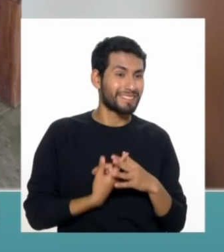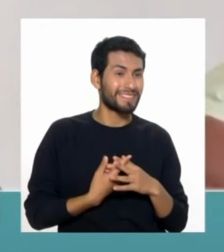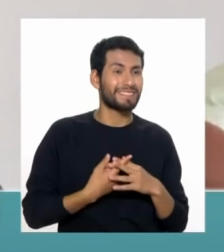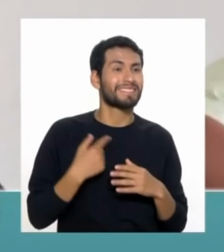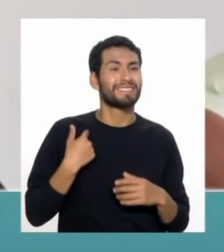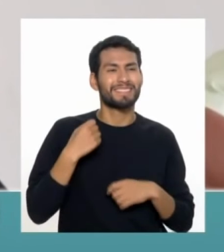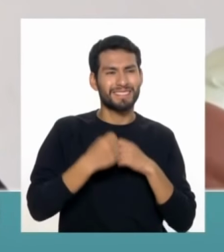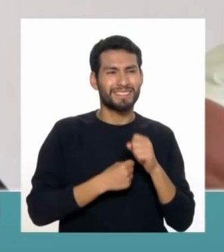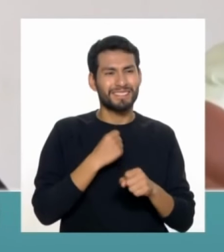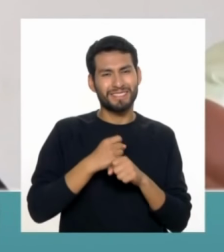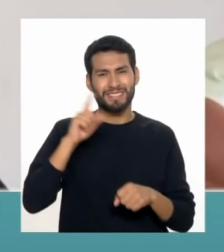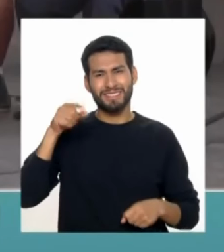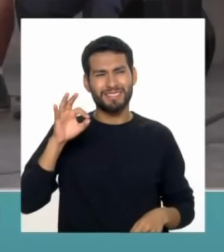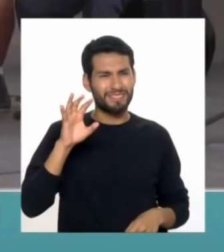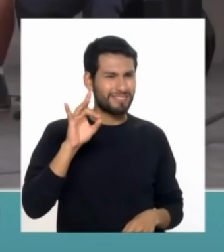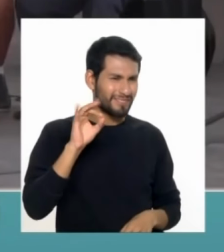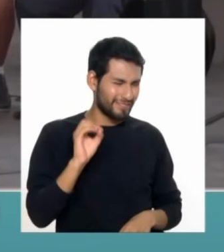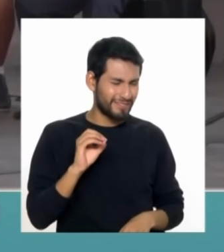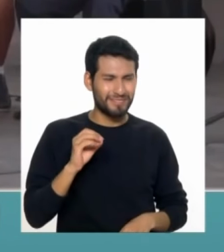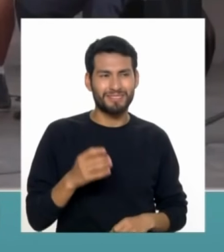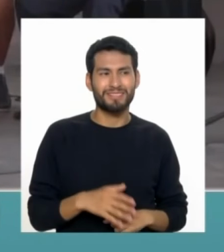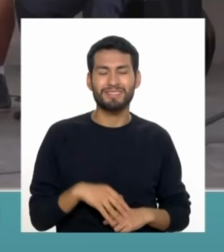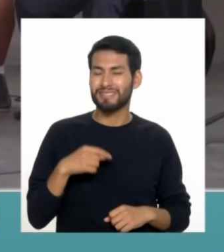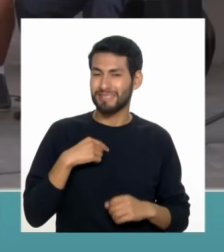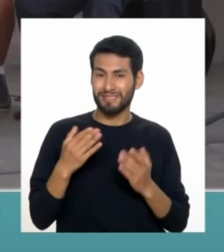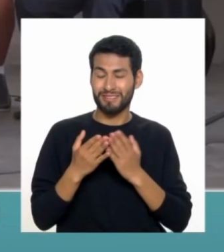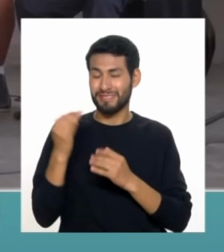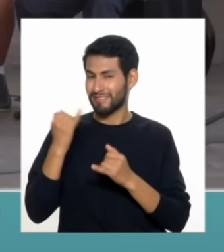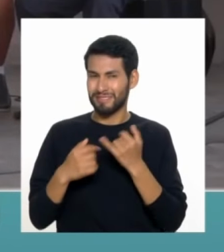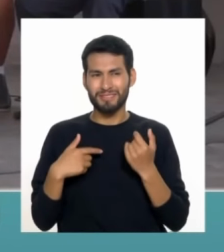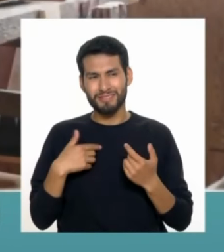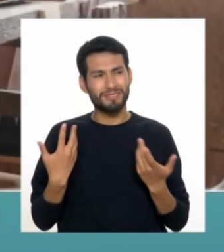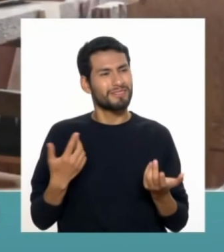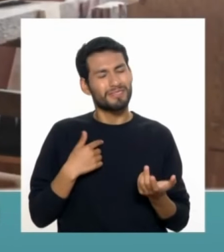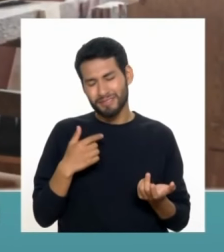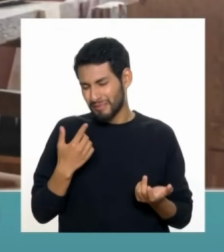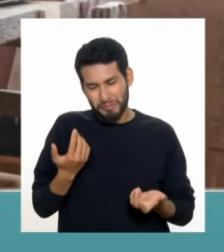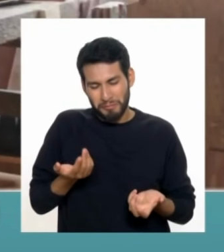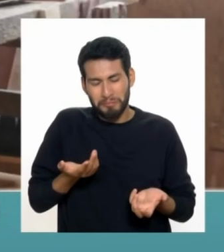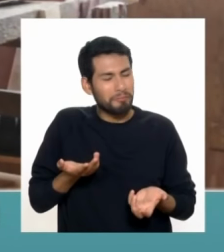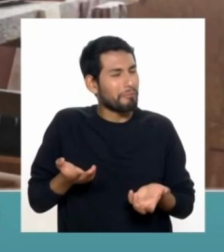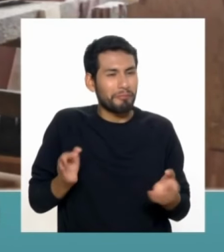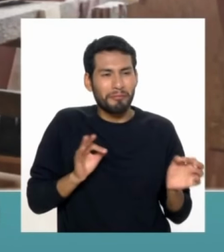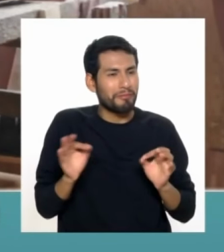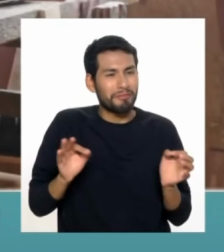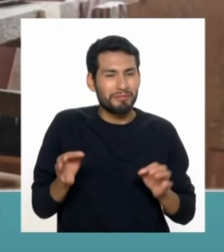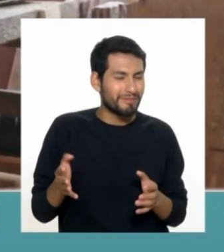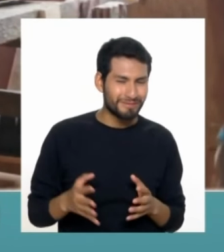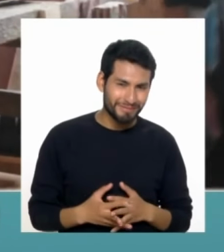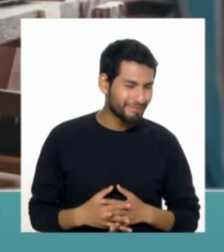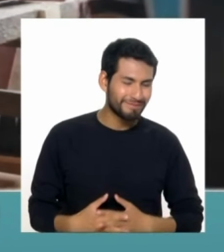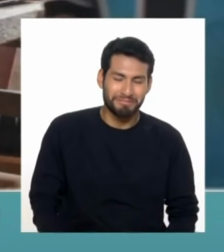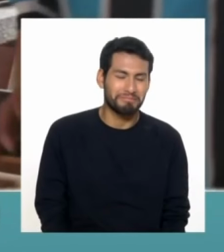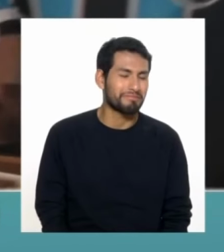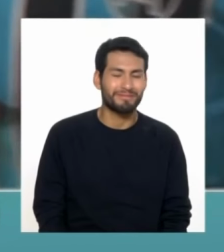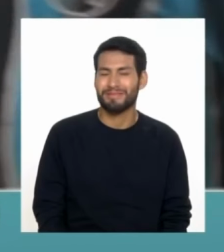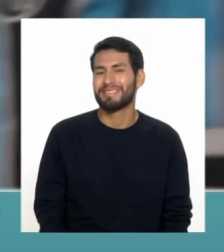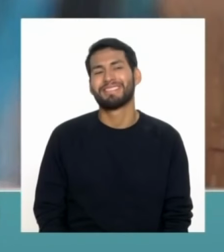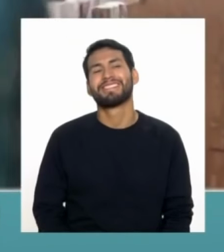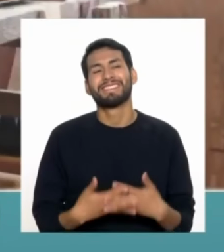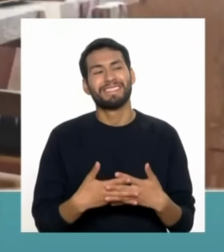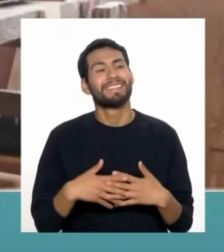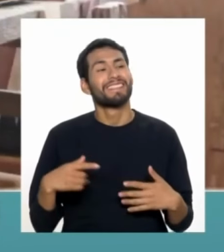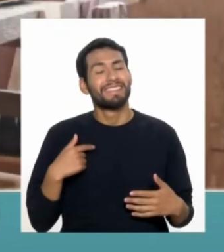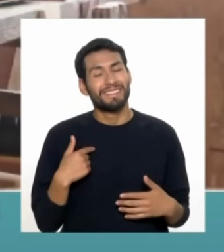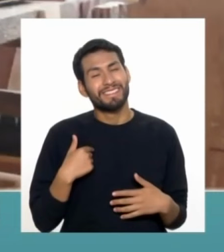lo inicio del año 80. Saliendo del colegio tenía mucho tiempo para hacer nada, como se dice. Y